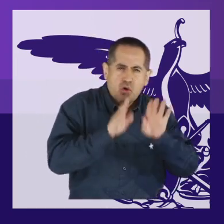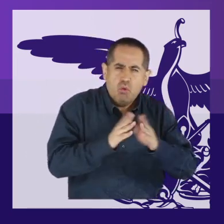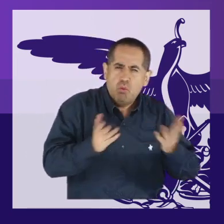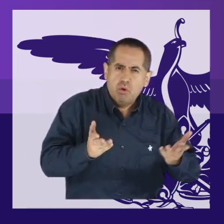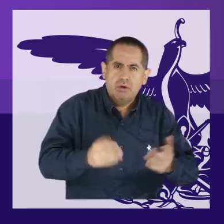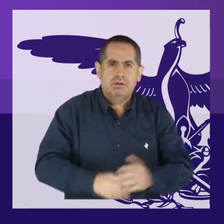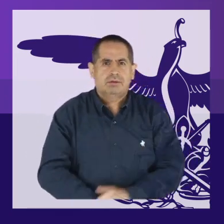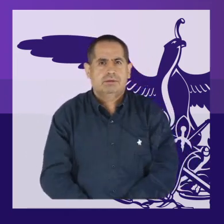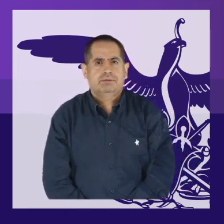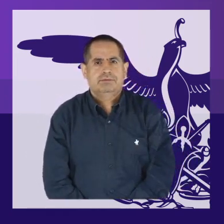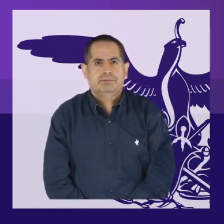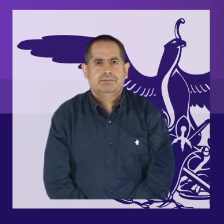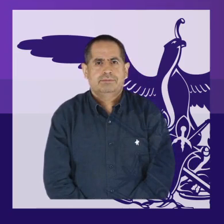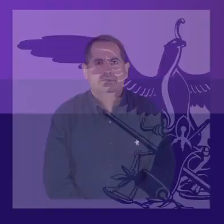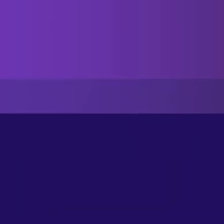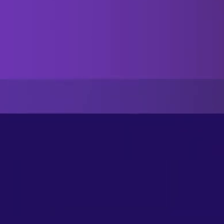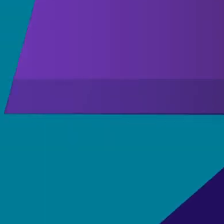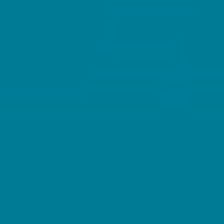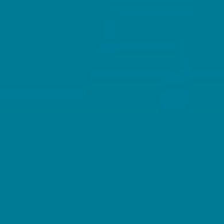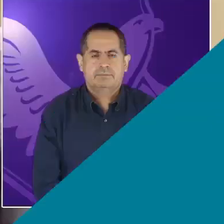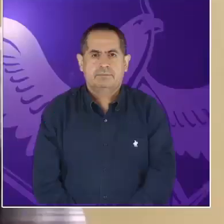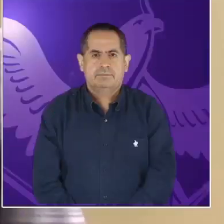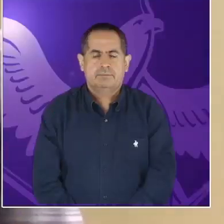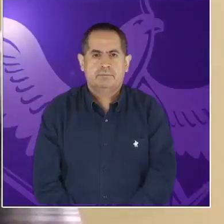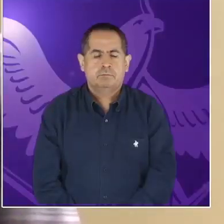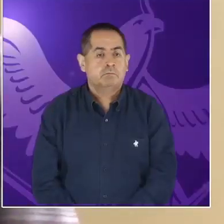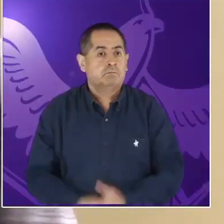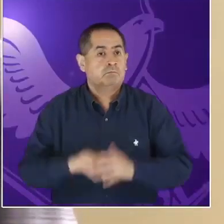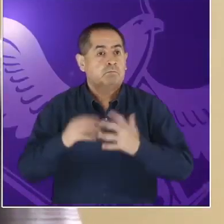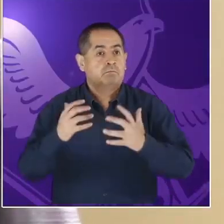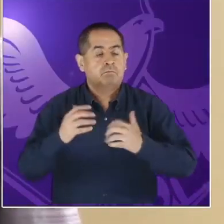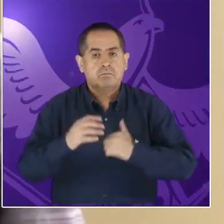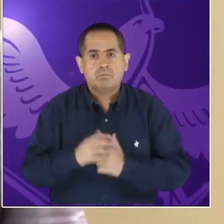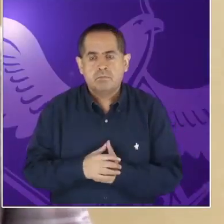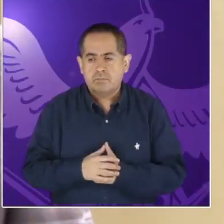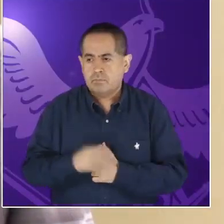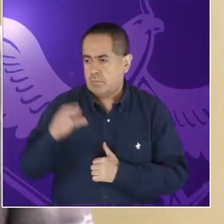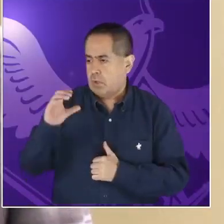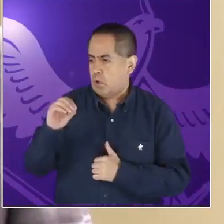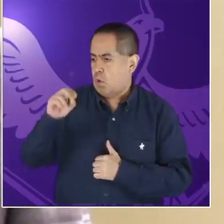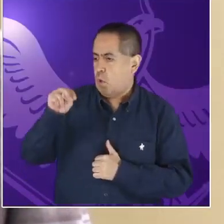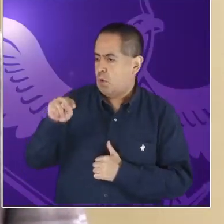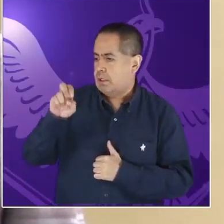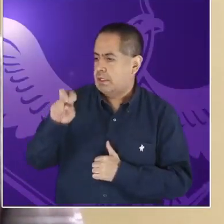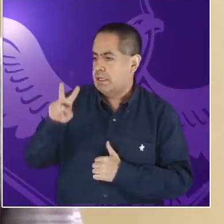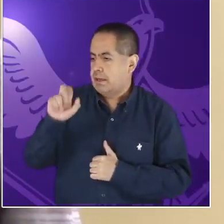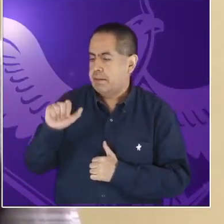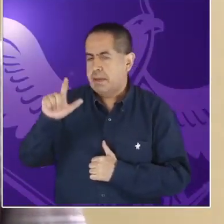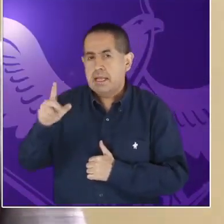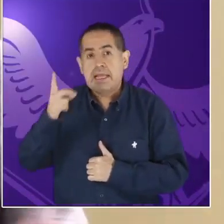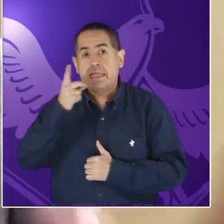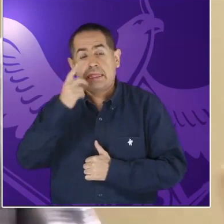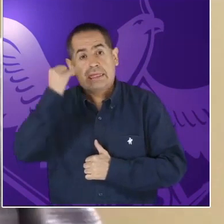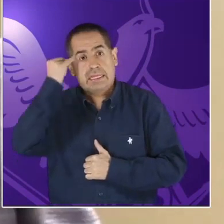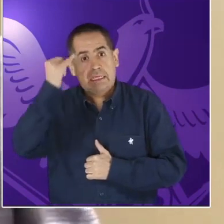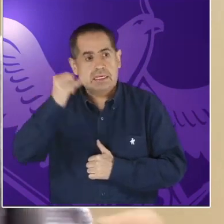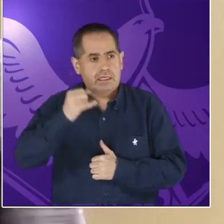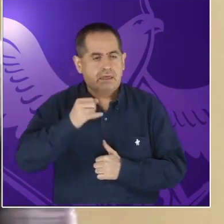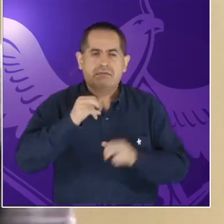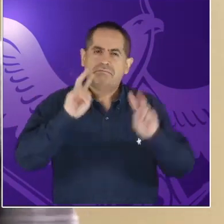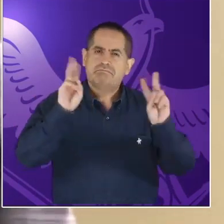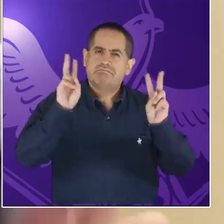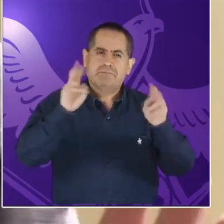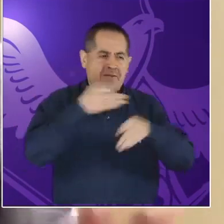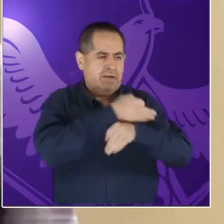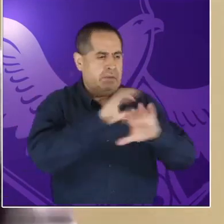confinamiento que te ha obligado a maternar de alguna manera? Bueno, yo creo que esos datos del Coneval nos hablan de un modelo pues,